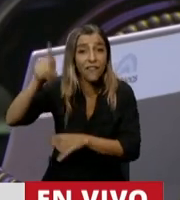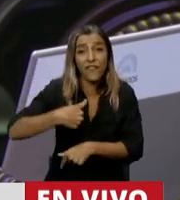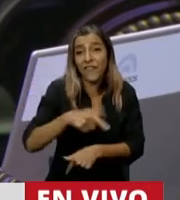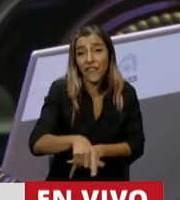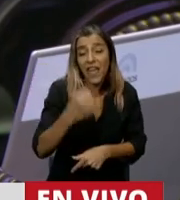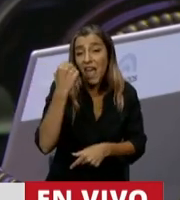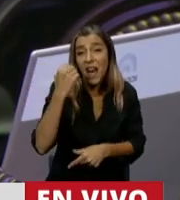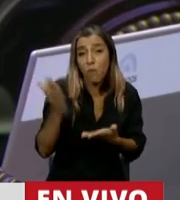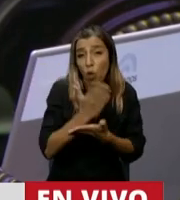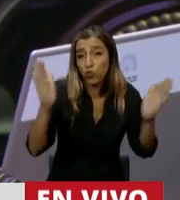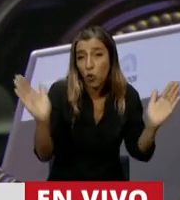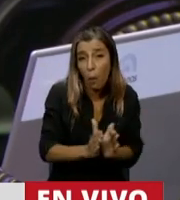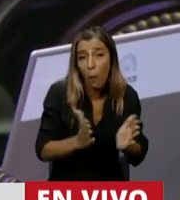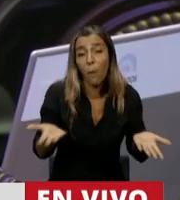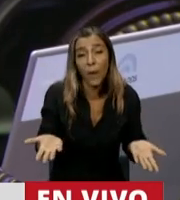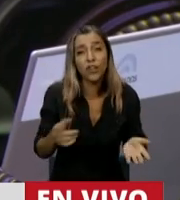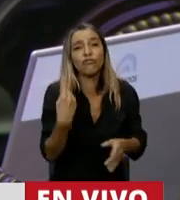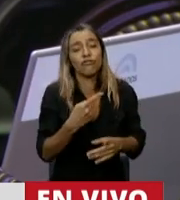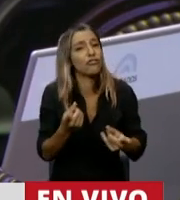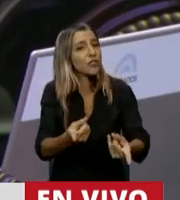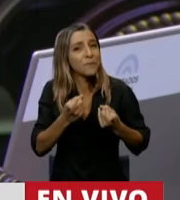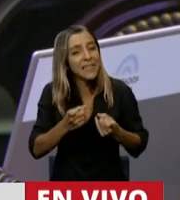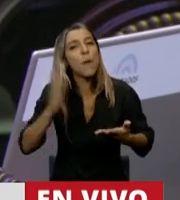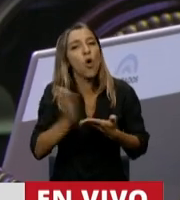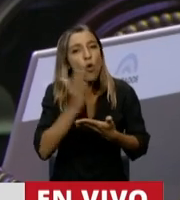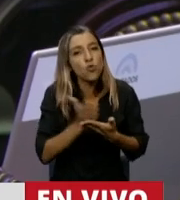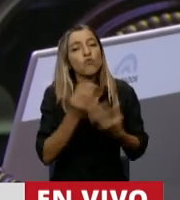necesita el desarrollo de las actividades para tener trabajo